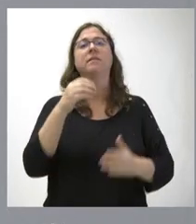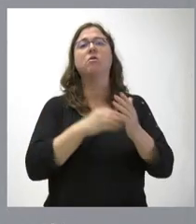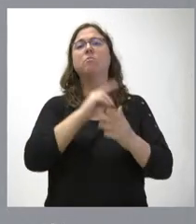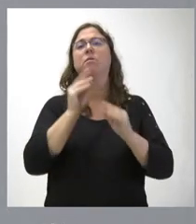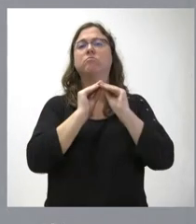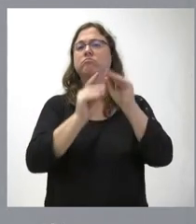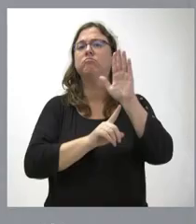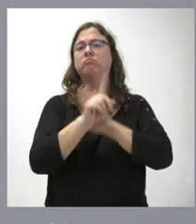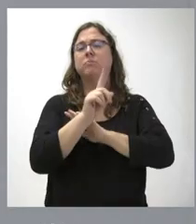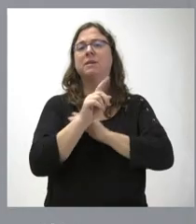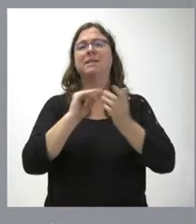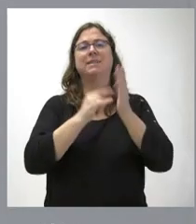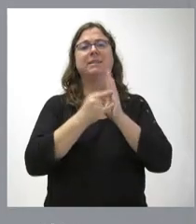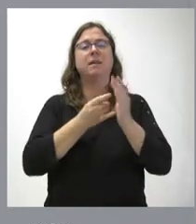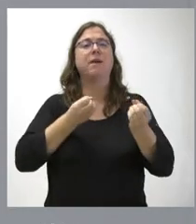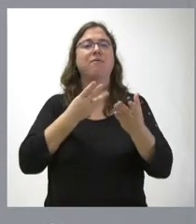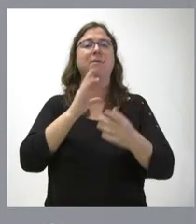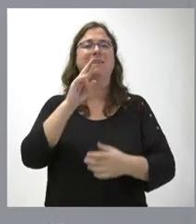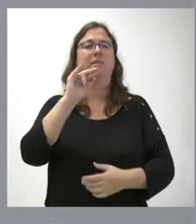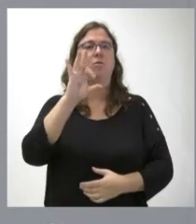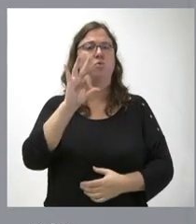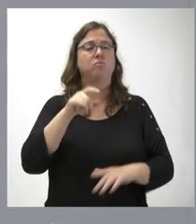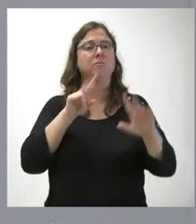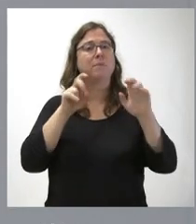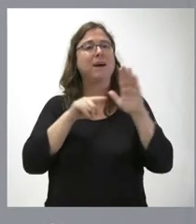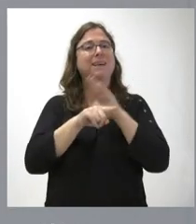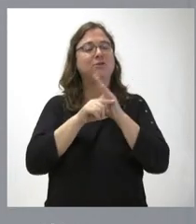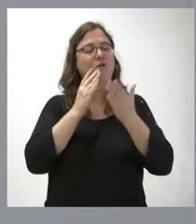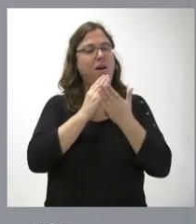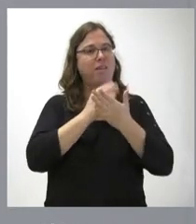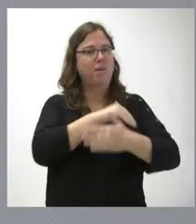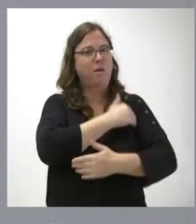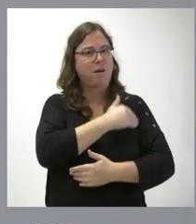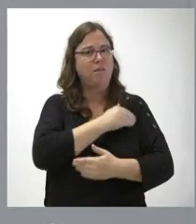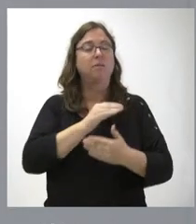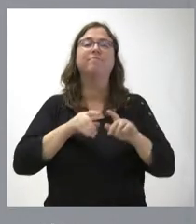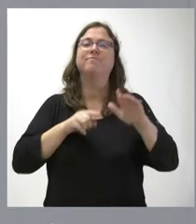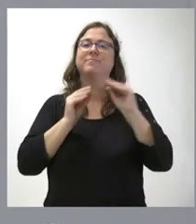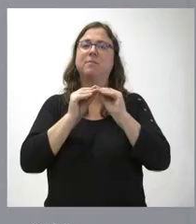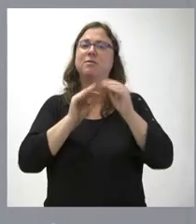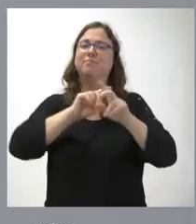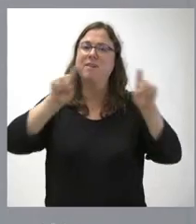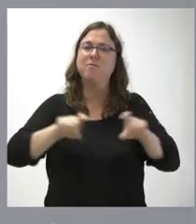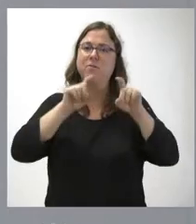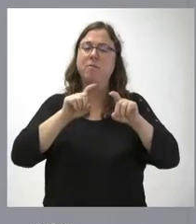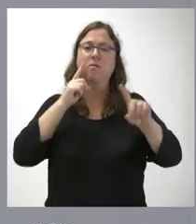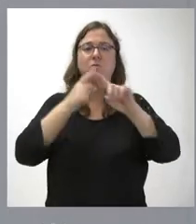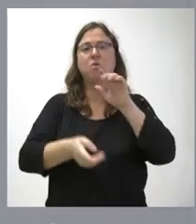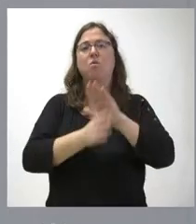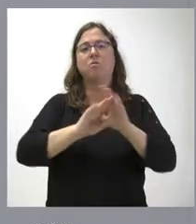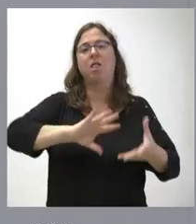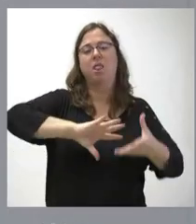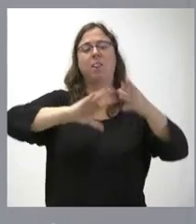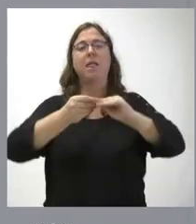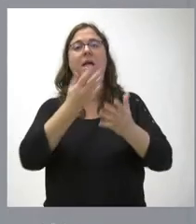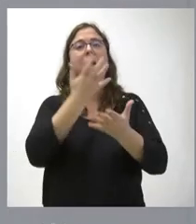el desarrollo del sistema de información estilus sobre gestión académica son servicios de desarrollo informático para continuar con la integración de las aplicaciones de